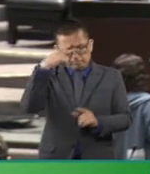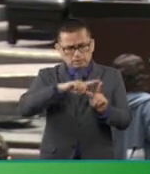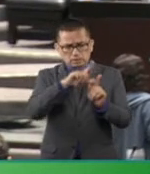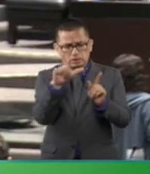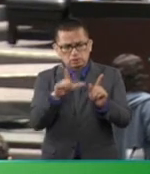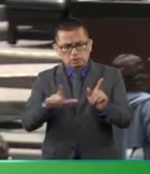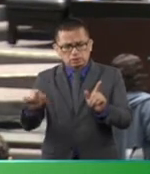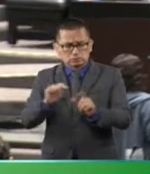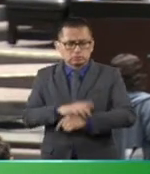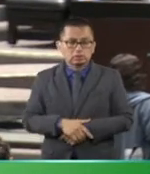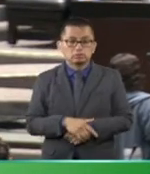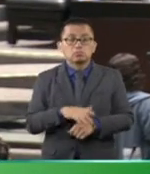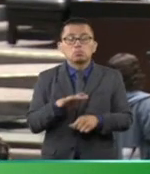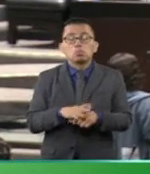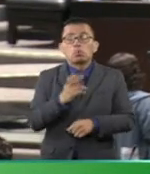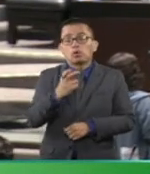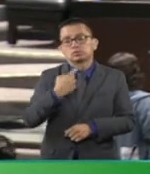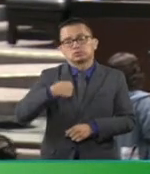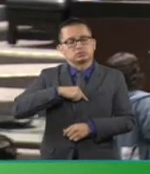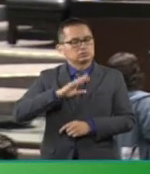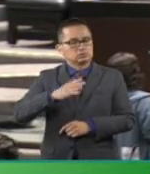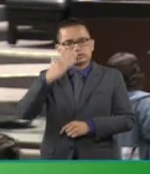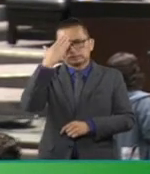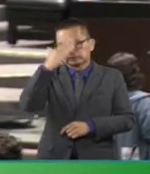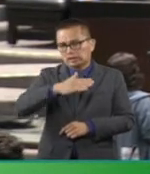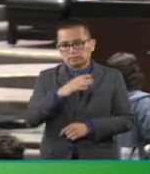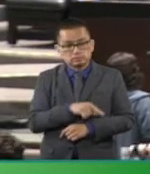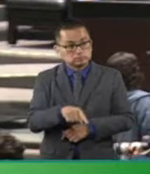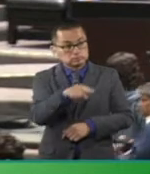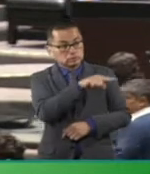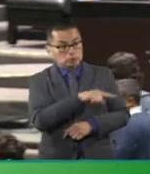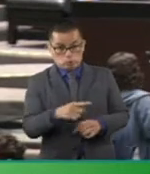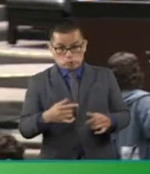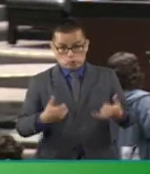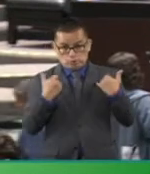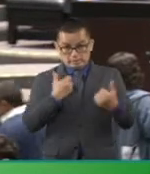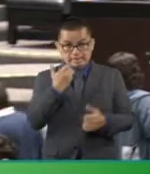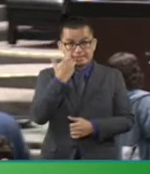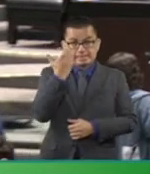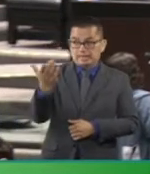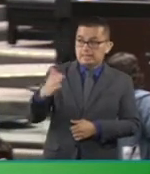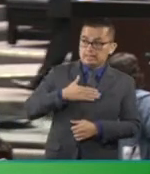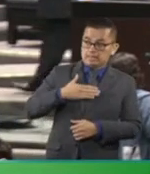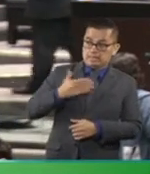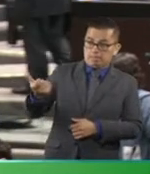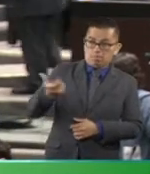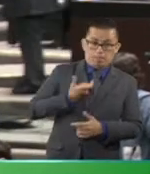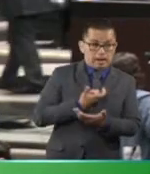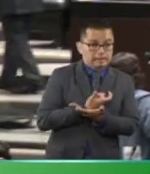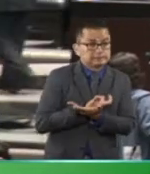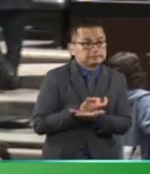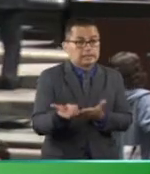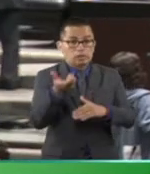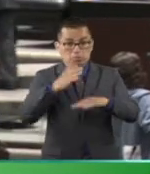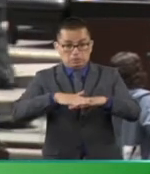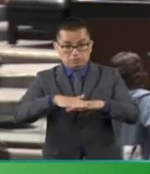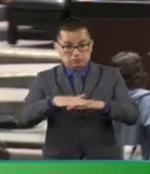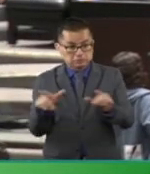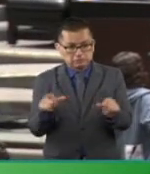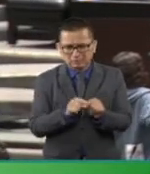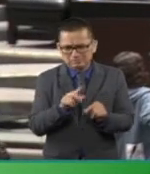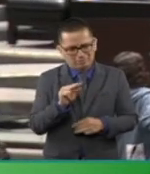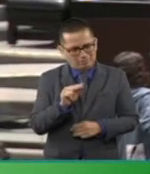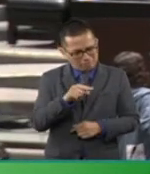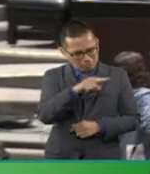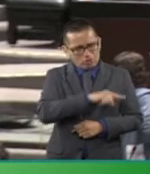México no solo quieren un salario mínimo exigen un salario Digno y que no solamente